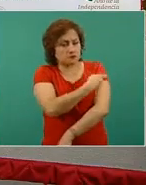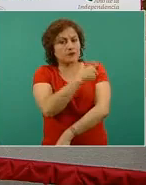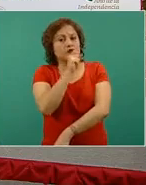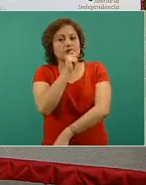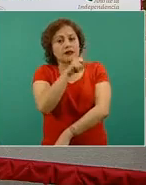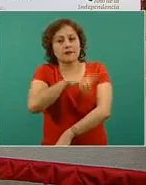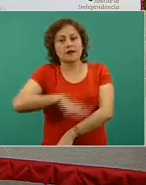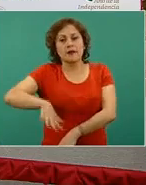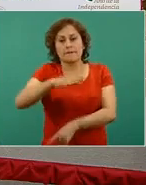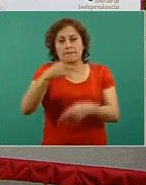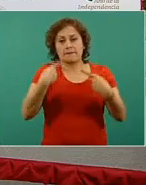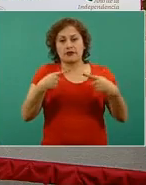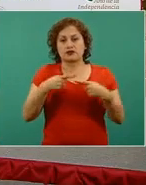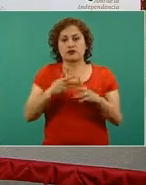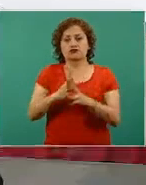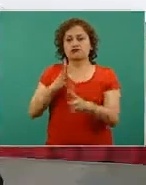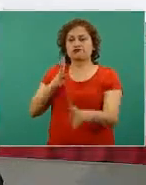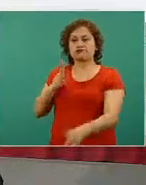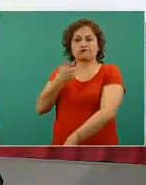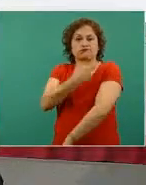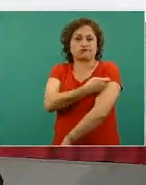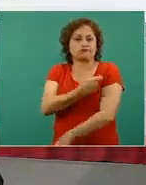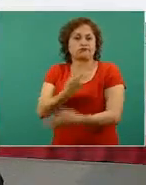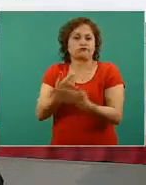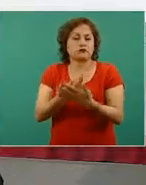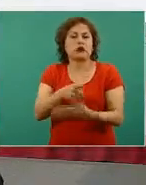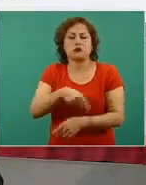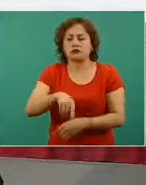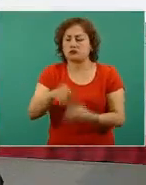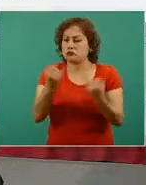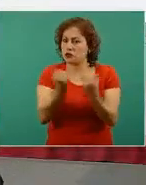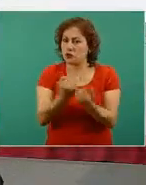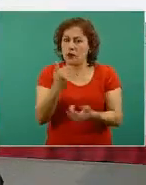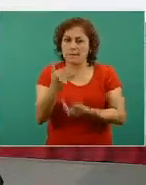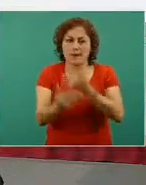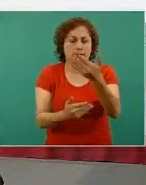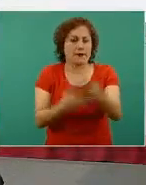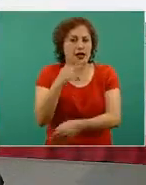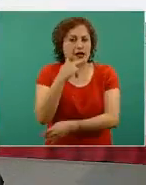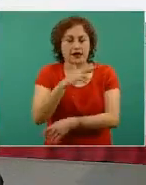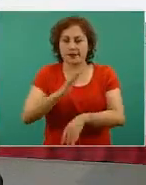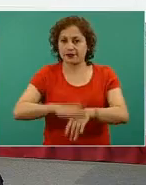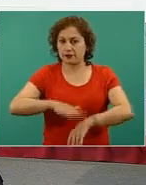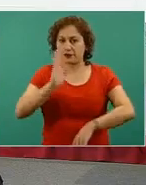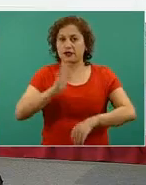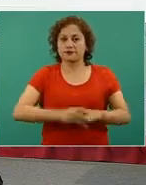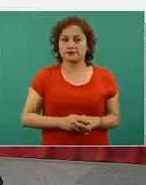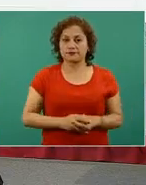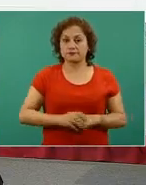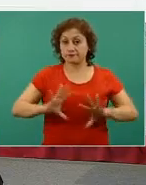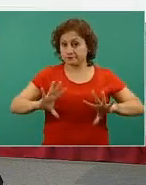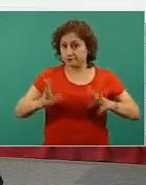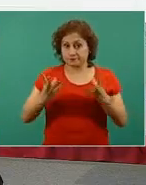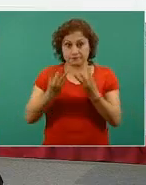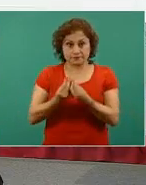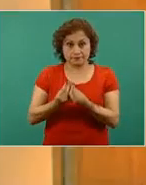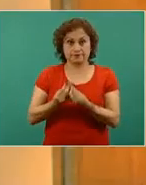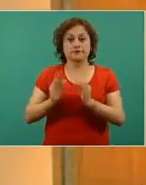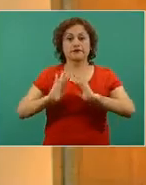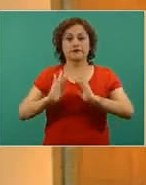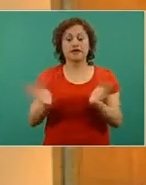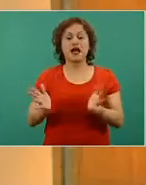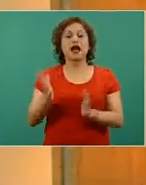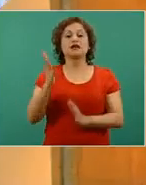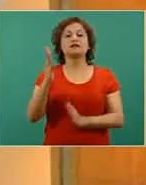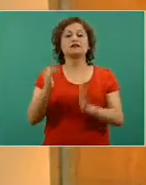va a vacunarse, y esos días logramos un mayor incremento diario. En forma acumulativa pasamos ya a los 5